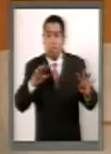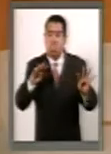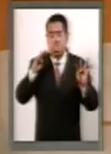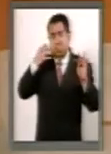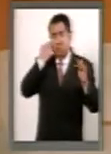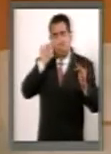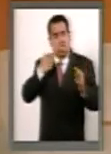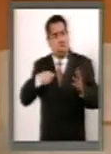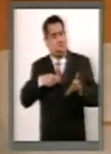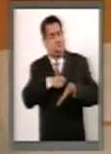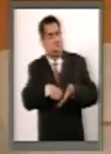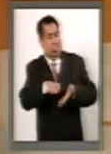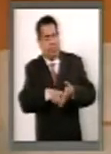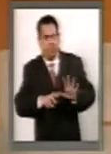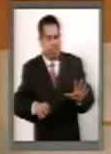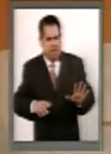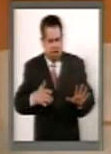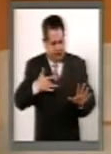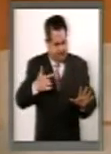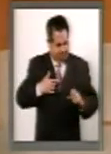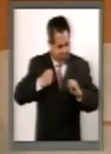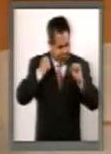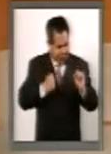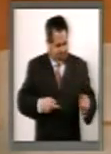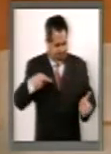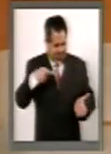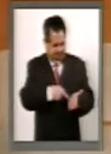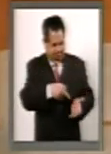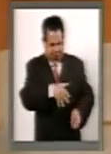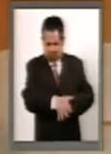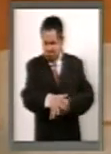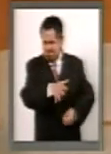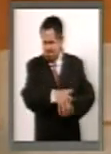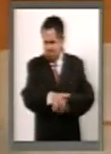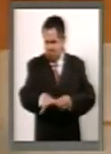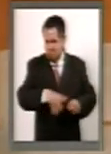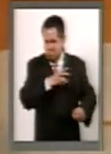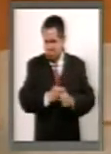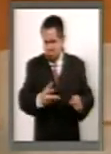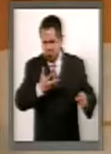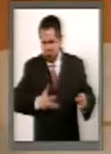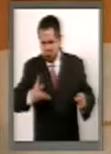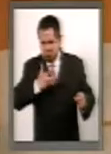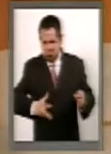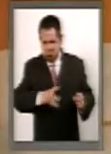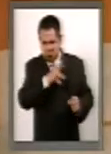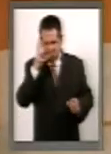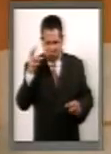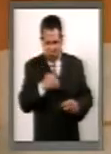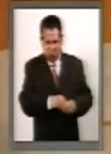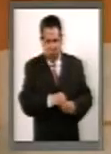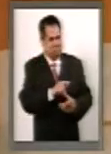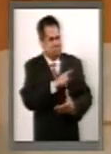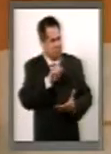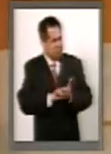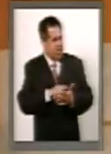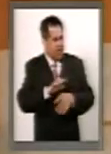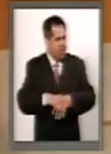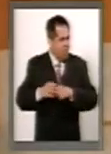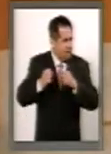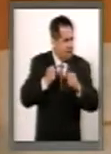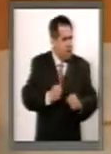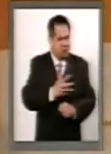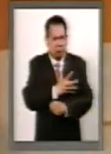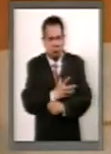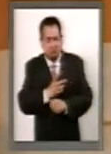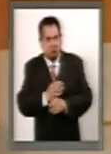obra, pero estaban seguros de ella, de su fuerza, de su sinceridad.